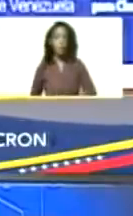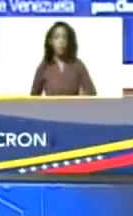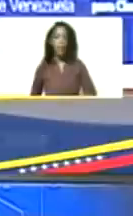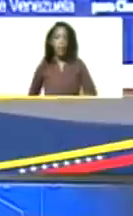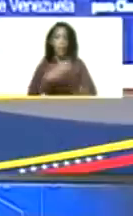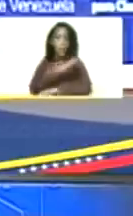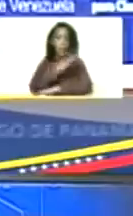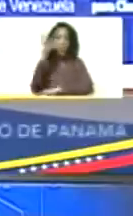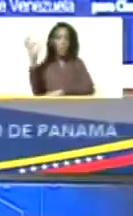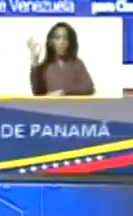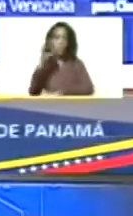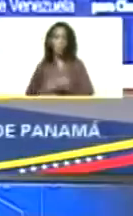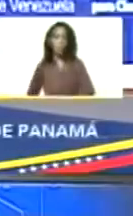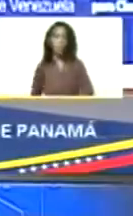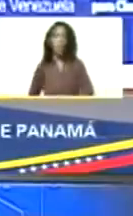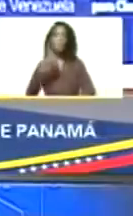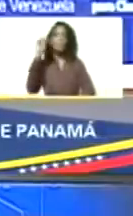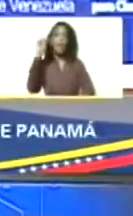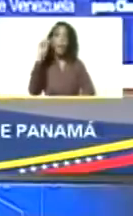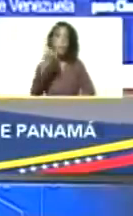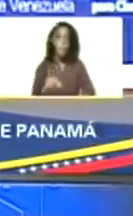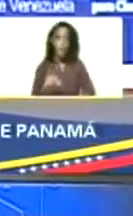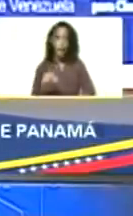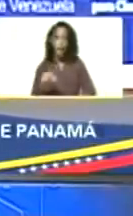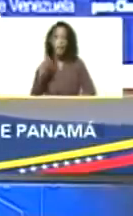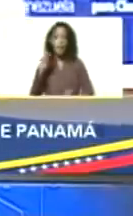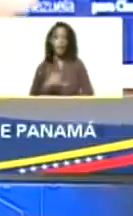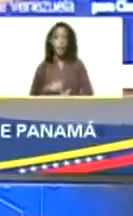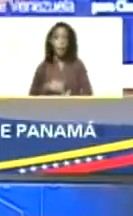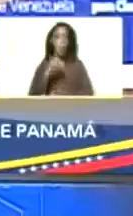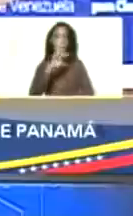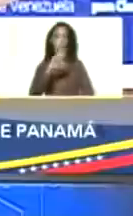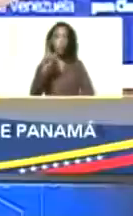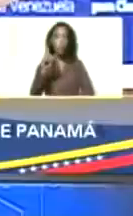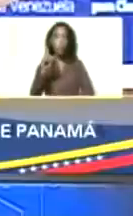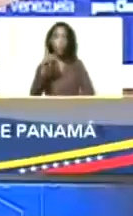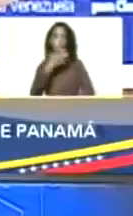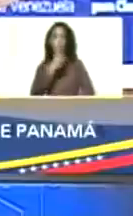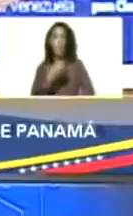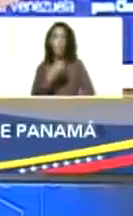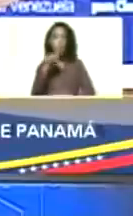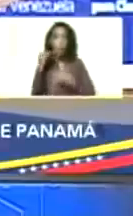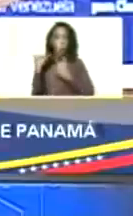Barquisimeto. También llegó el 21 de diciembre, llegó ahorita.